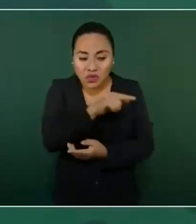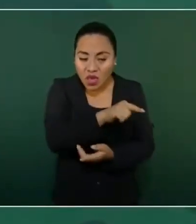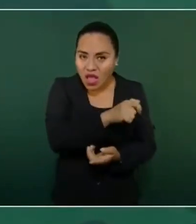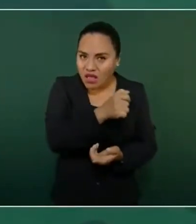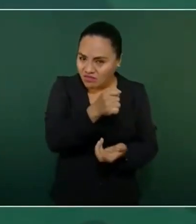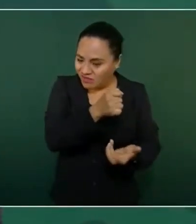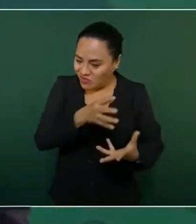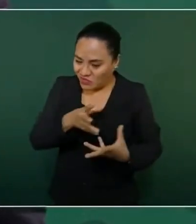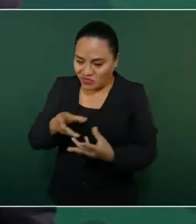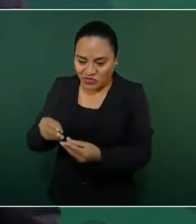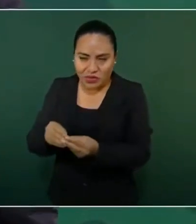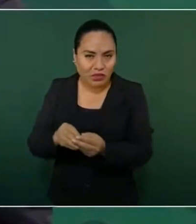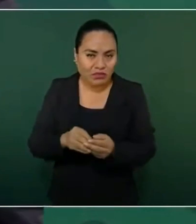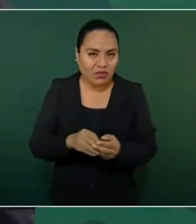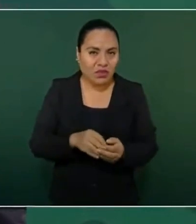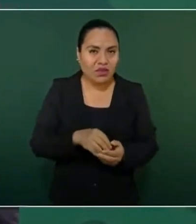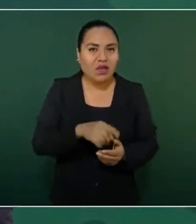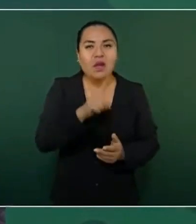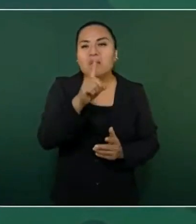O sea, si invierten